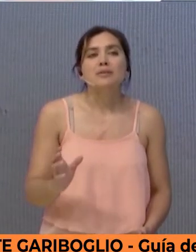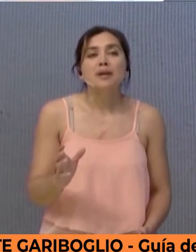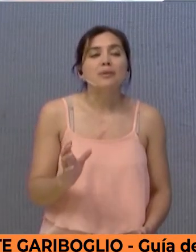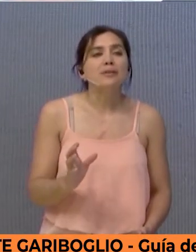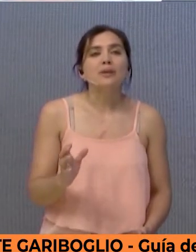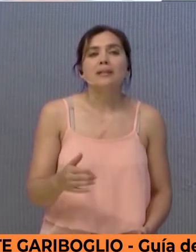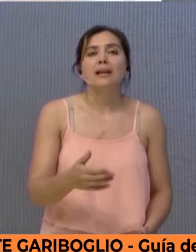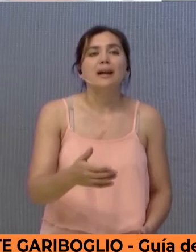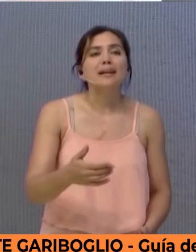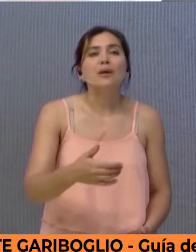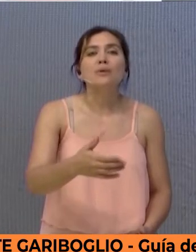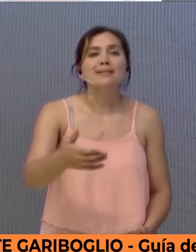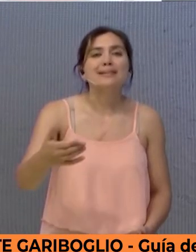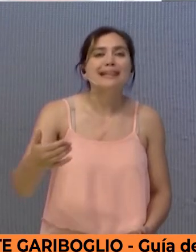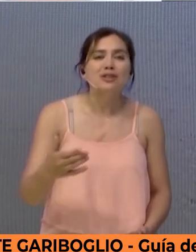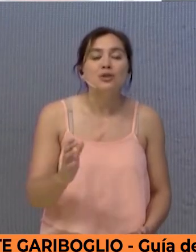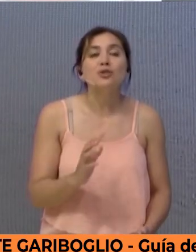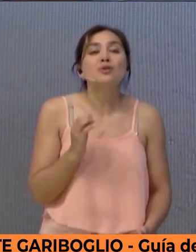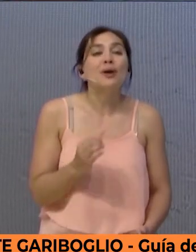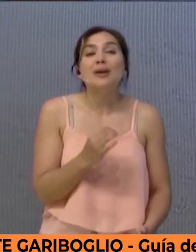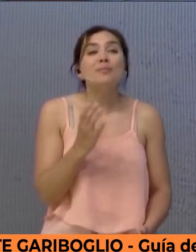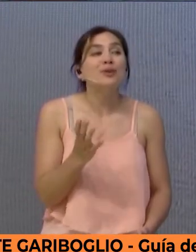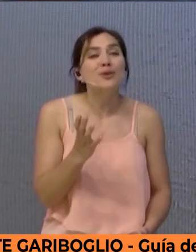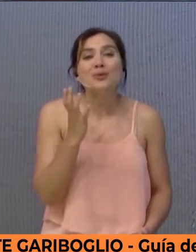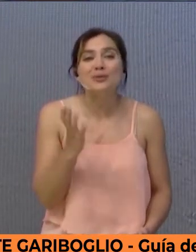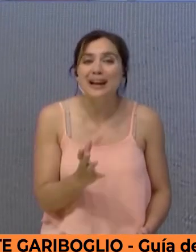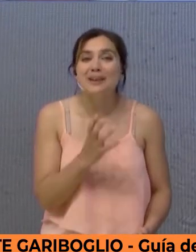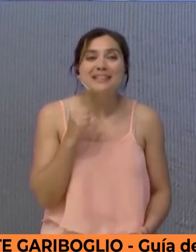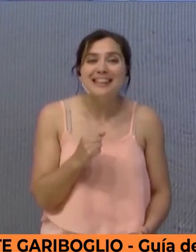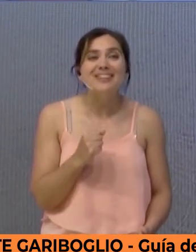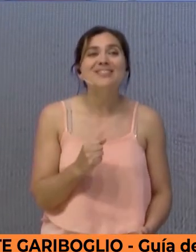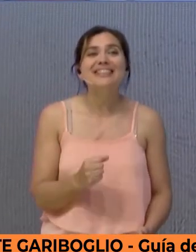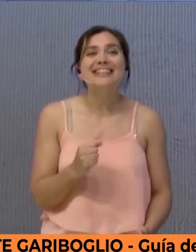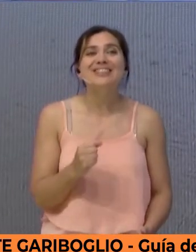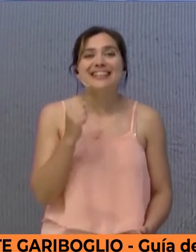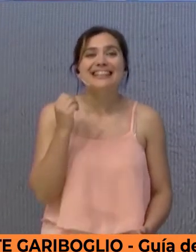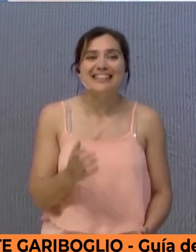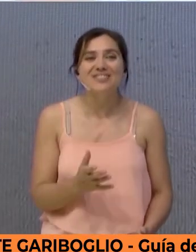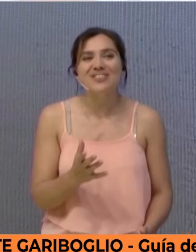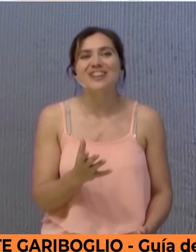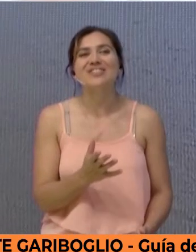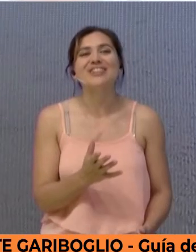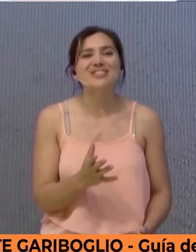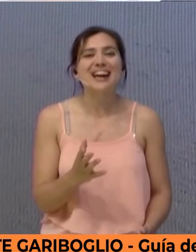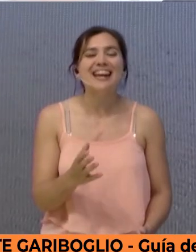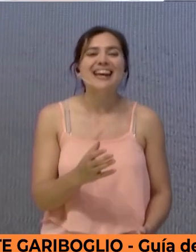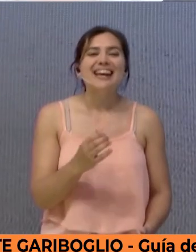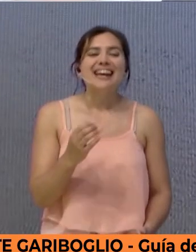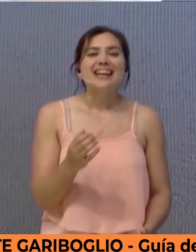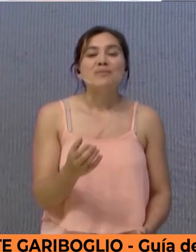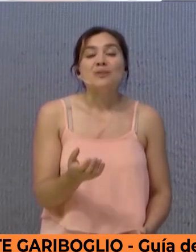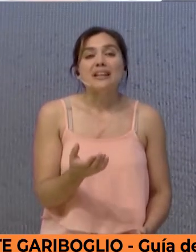características específicas, porque entiendo que hasta hay lagunas dentro. Yo todavía no he podido cruzar, lamentablemente. Quiero tener tiempo para poder